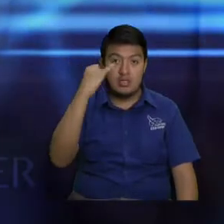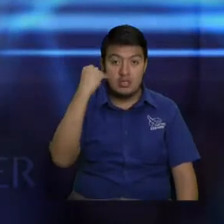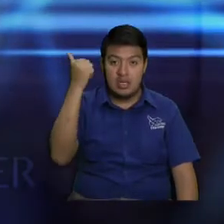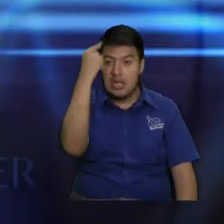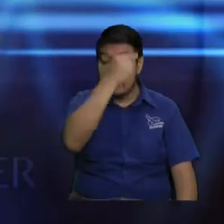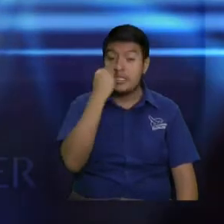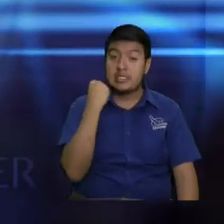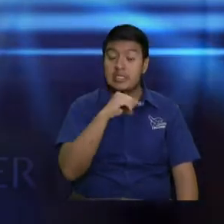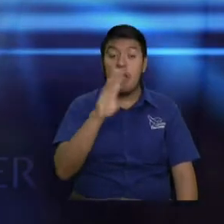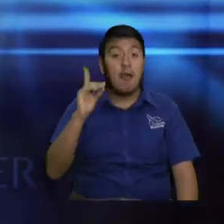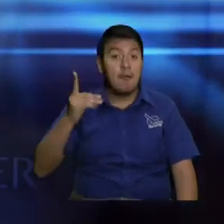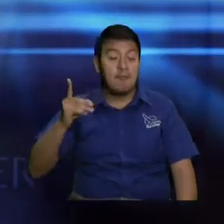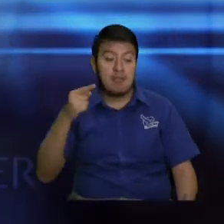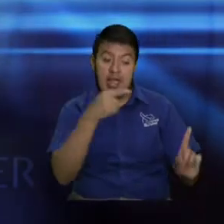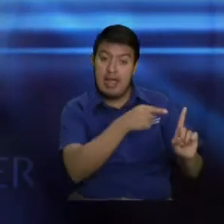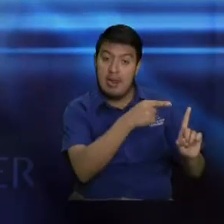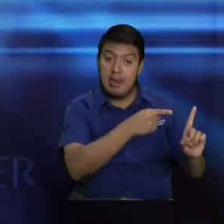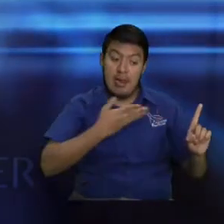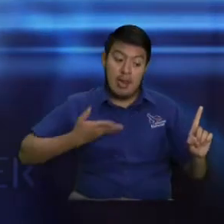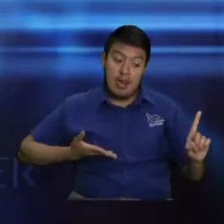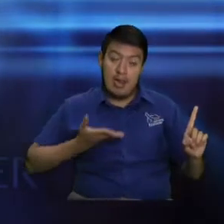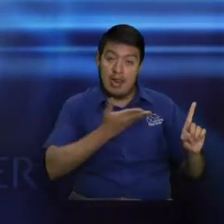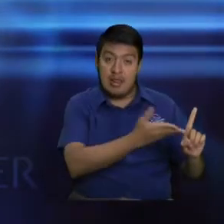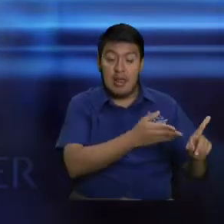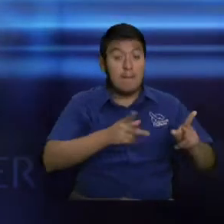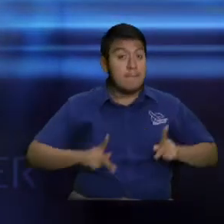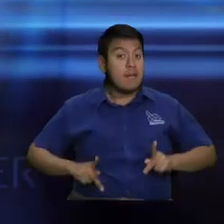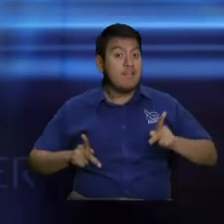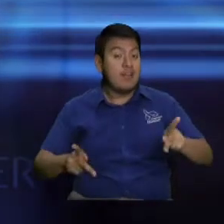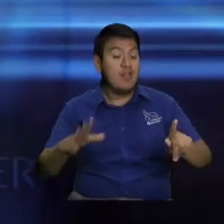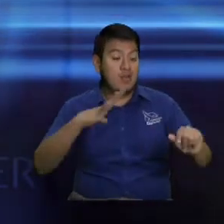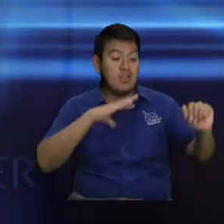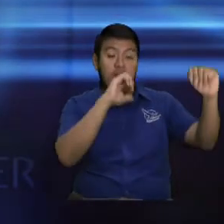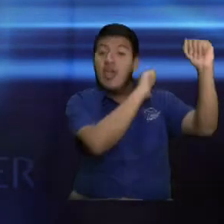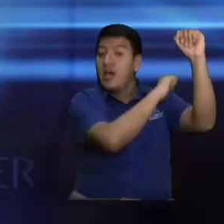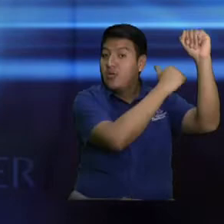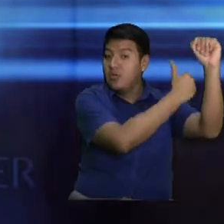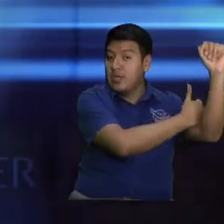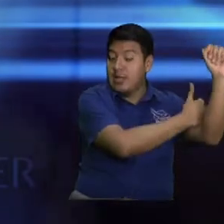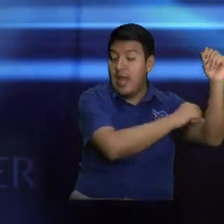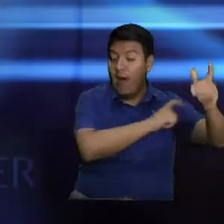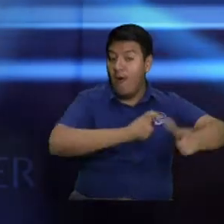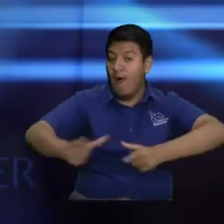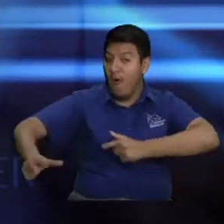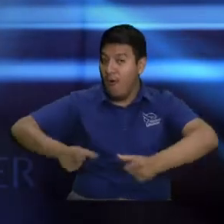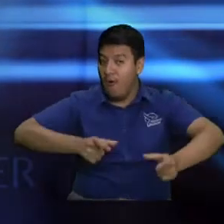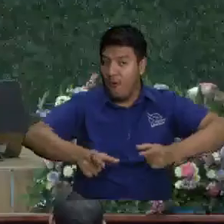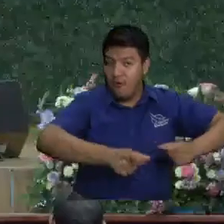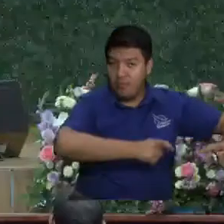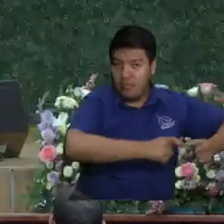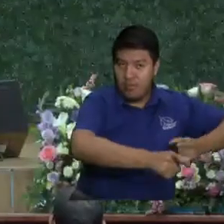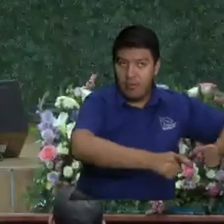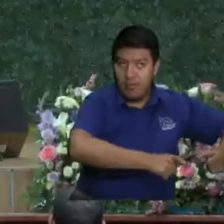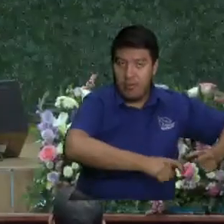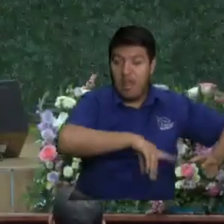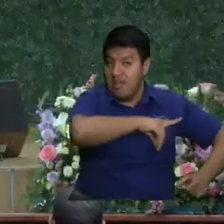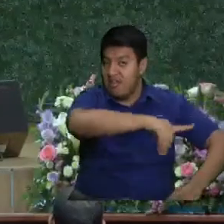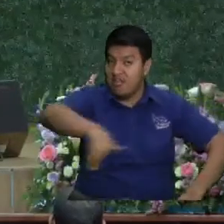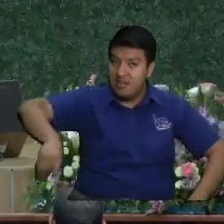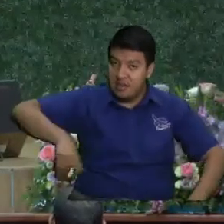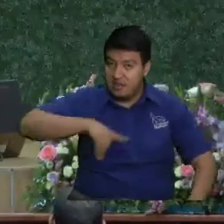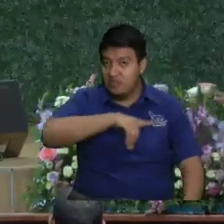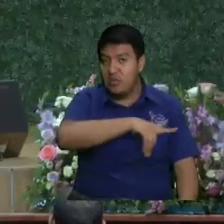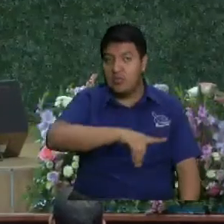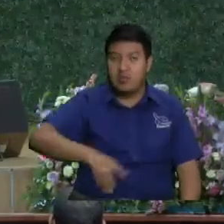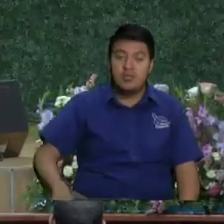en donde tiene control, autoridad, dirección, tiene hermanos que él confunde que son